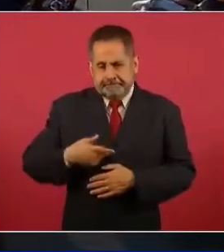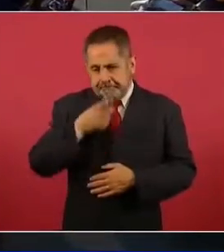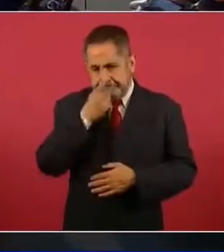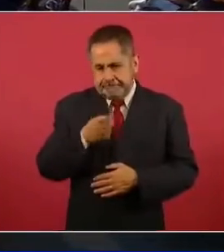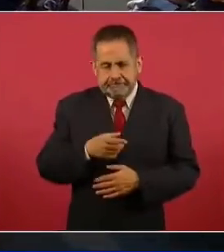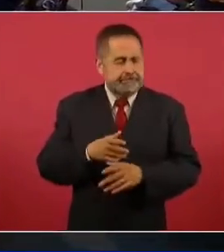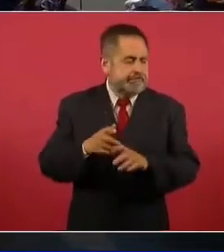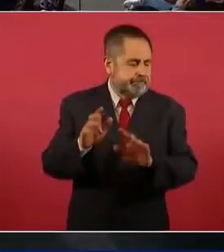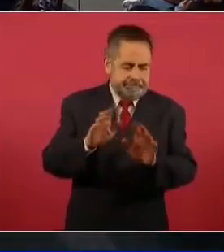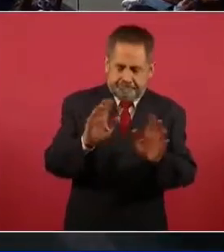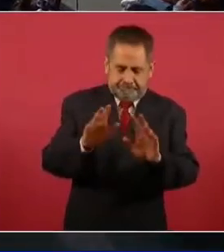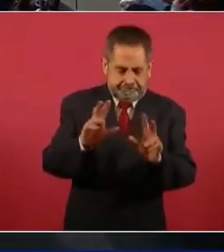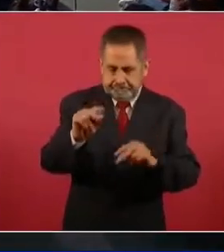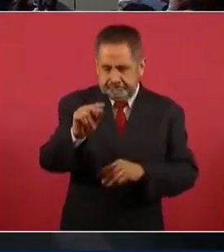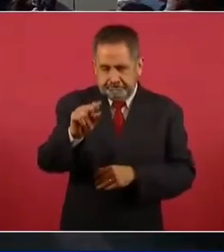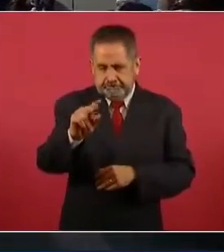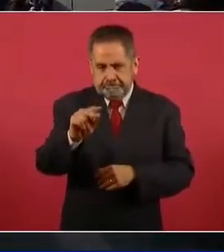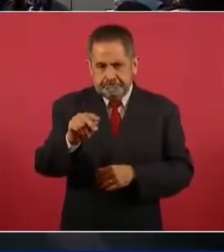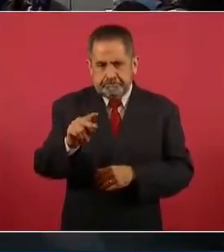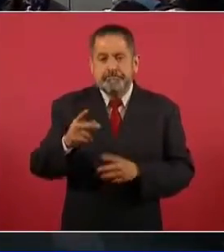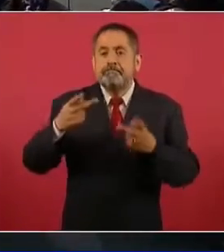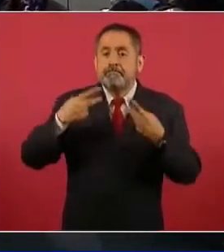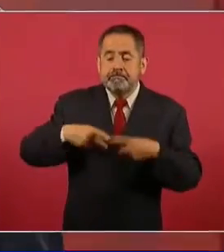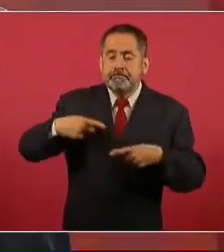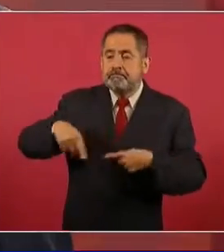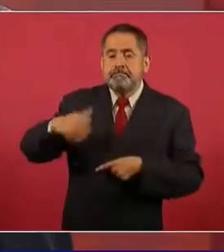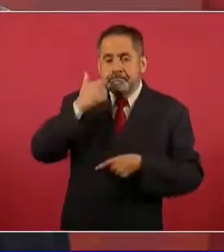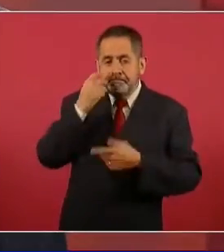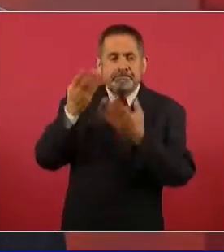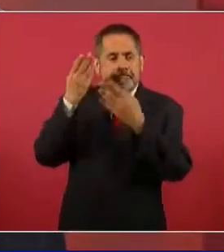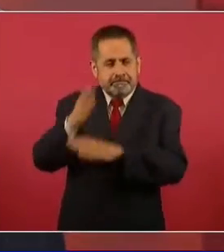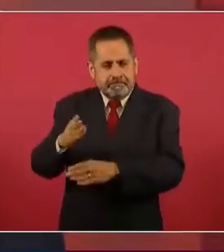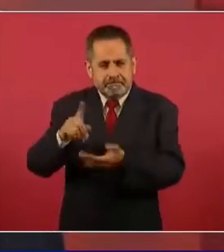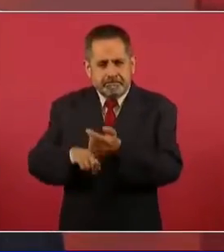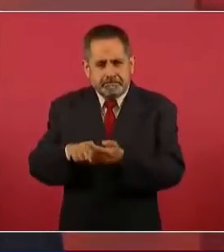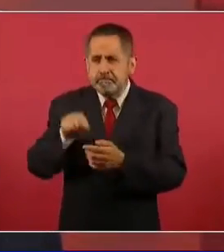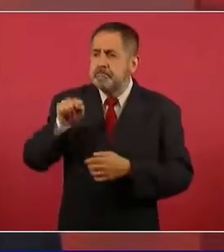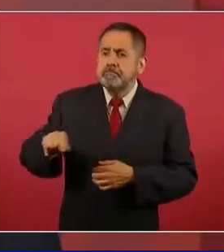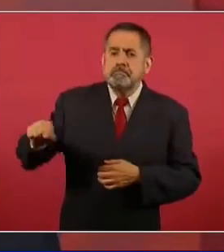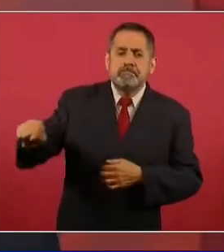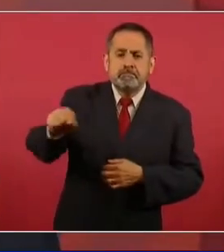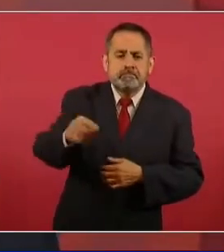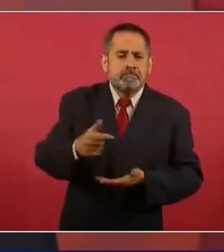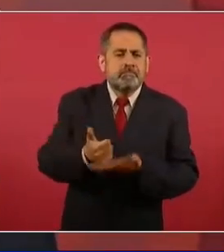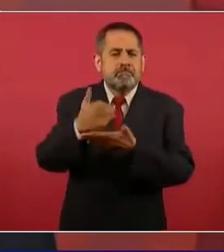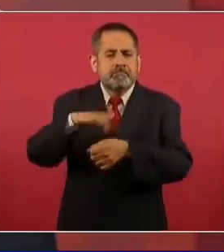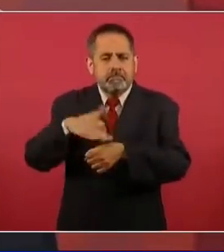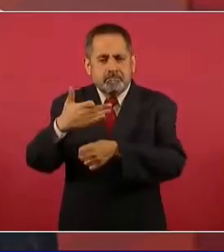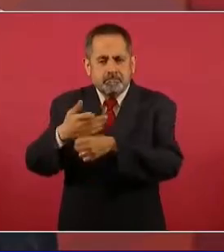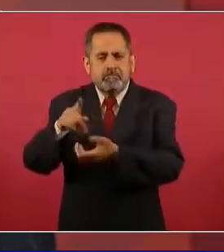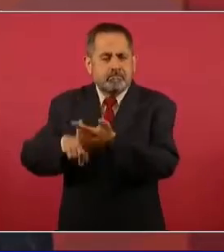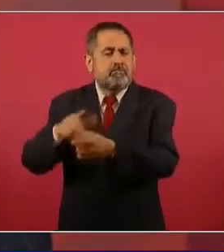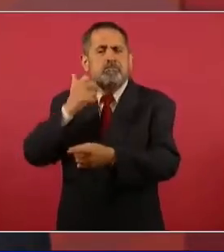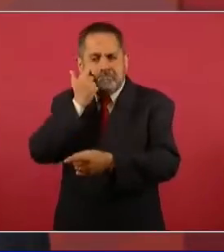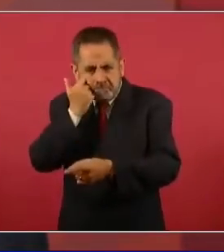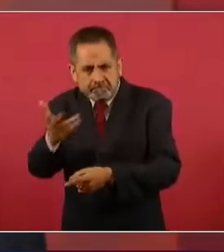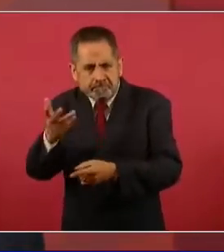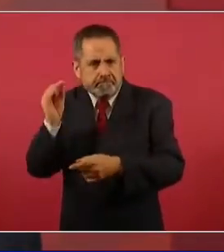no. La gente quiere los bancos. Y también las autoridades locales están ayudando. Nos